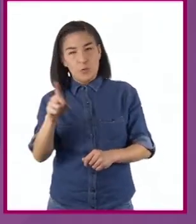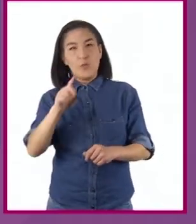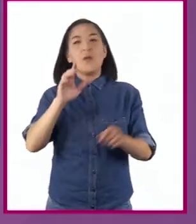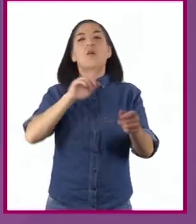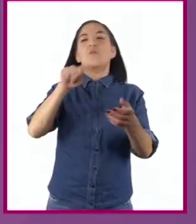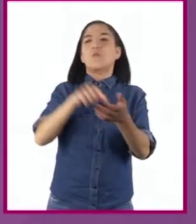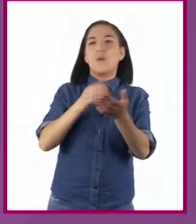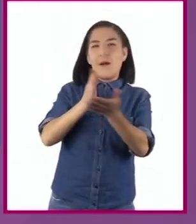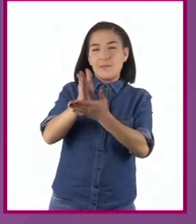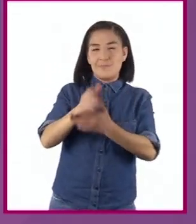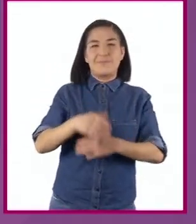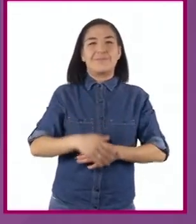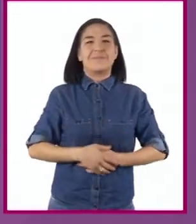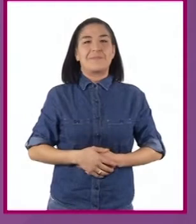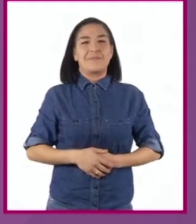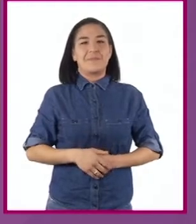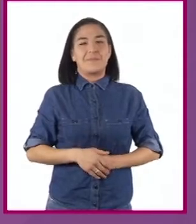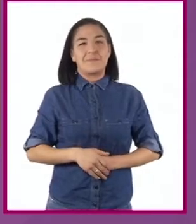sentido.